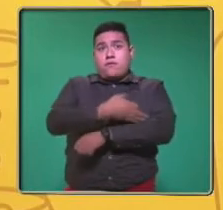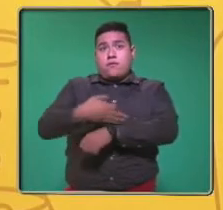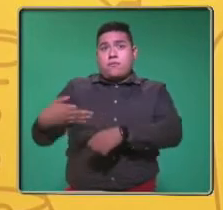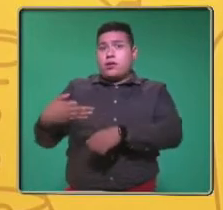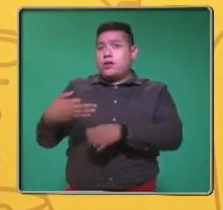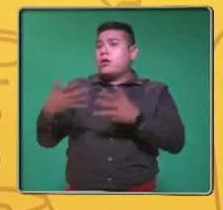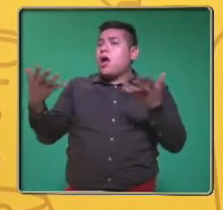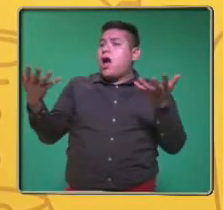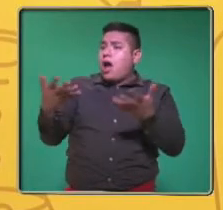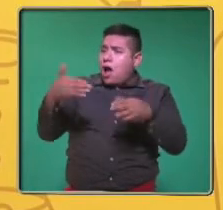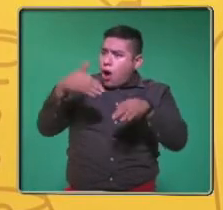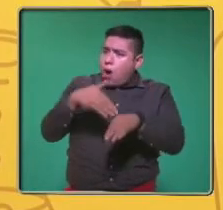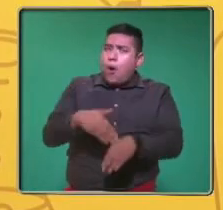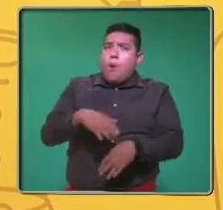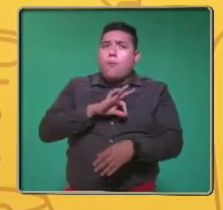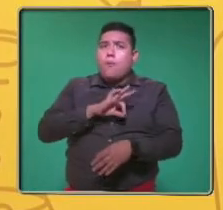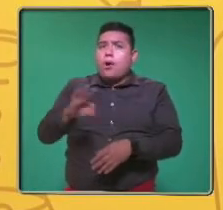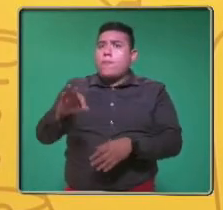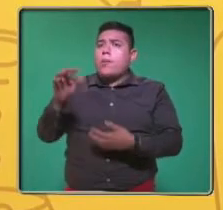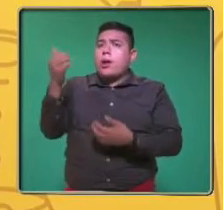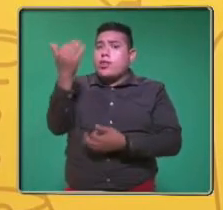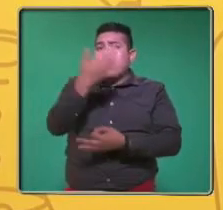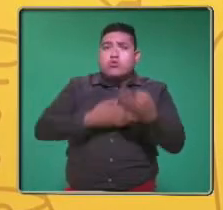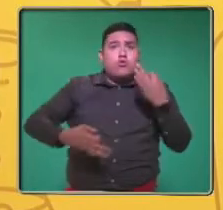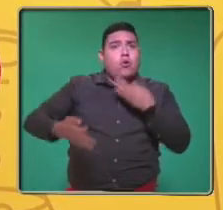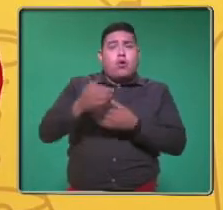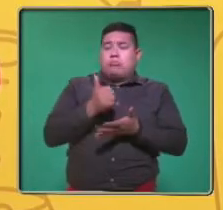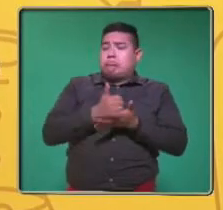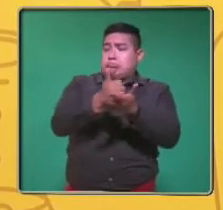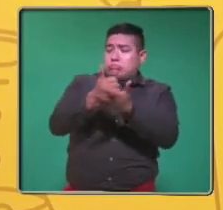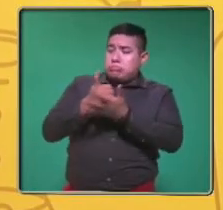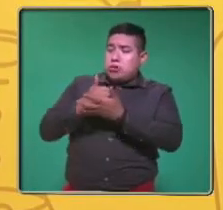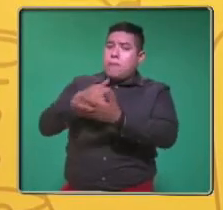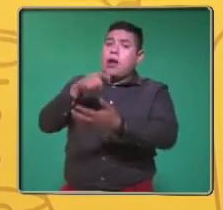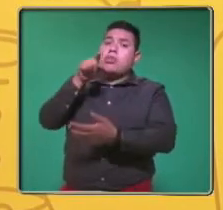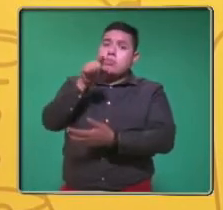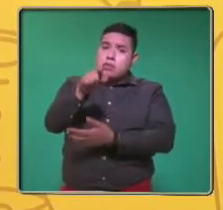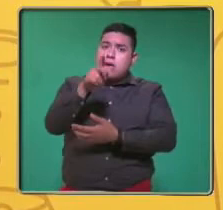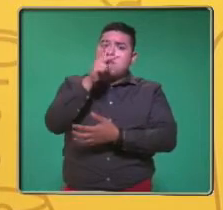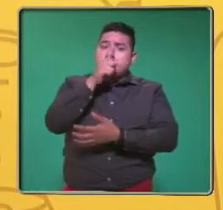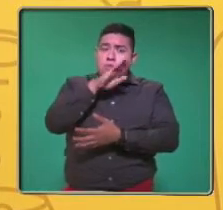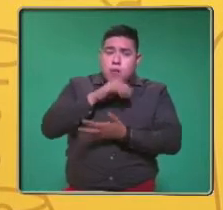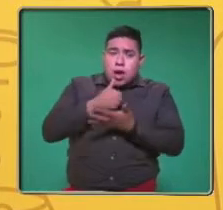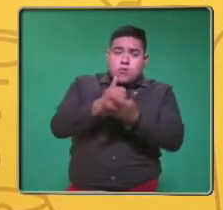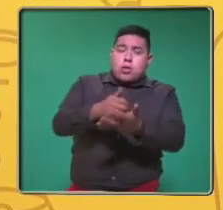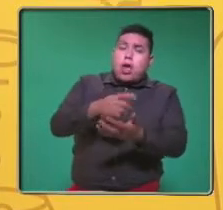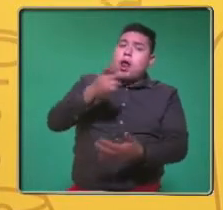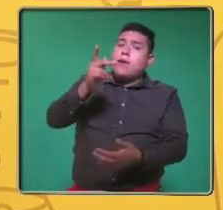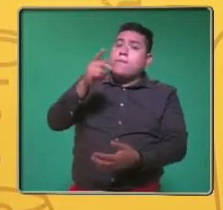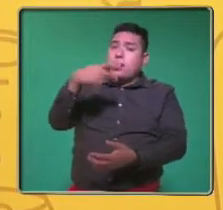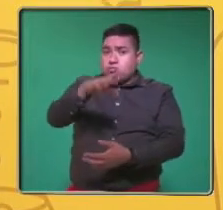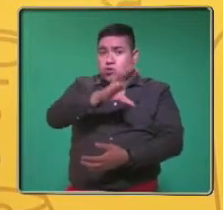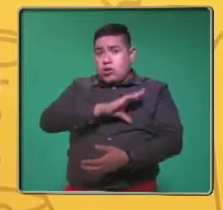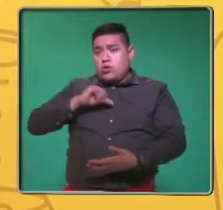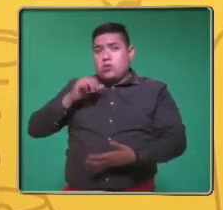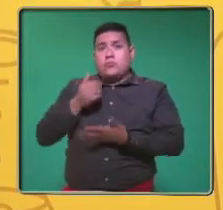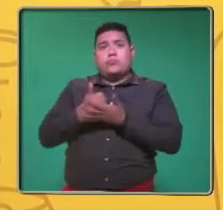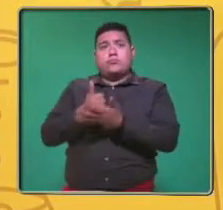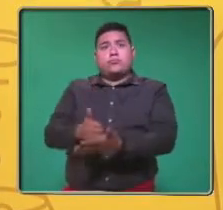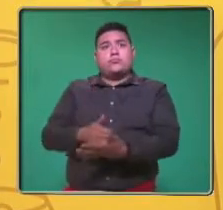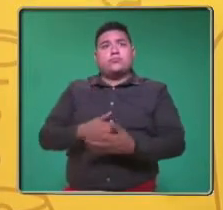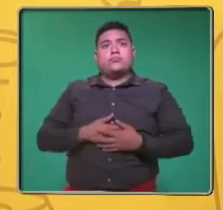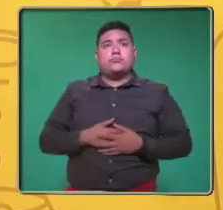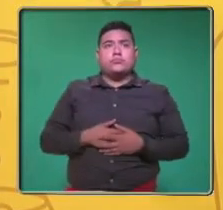puedan llevarlas a cabo para bien de todos. Es para bien de chico y es para bien de toda la familia. Uno de